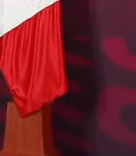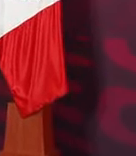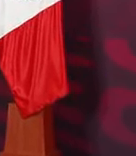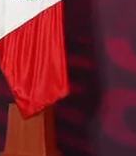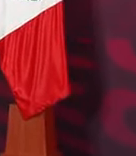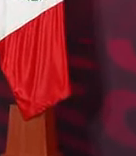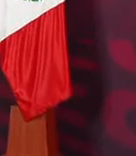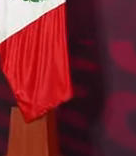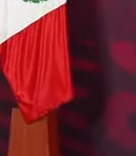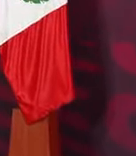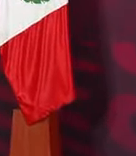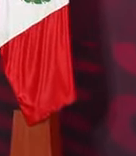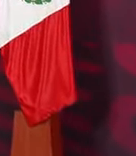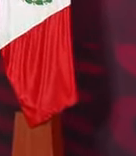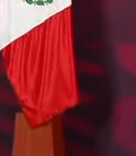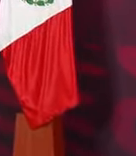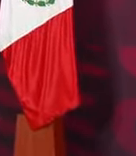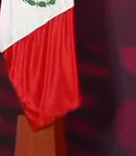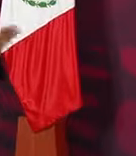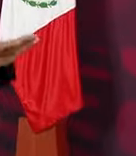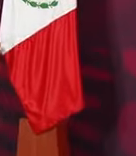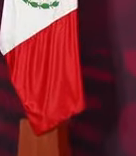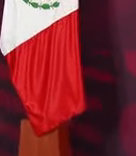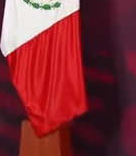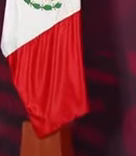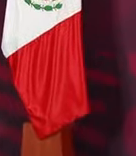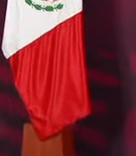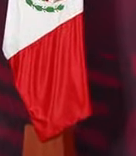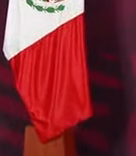en bien del pueblo. No olvidar eso.